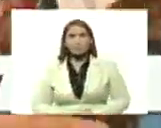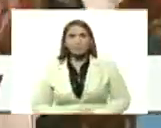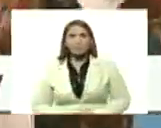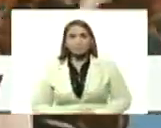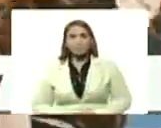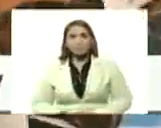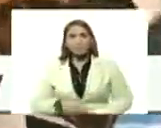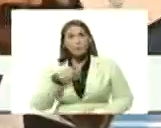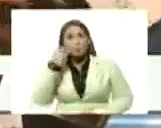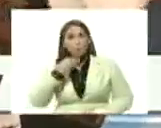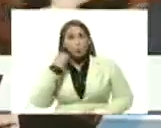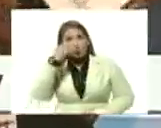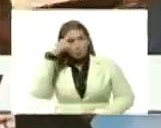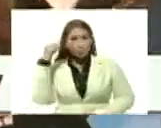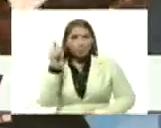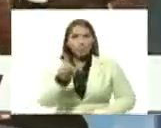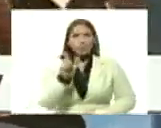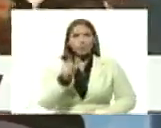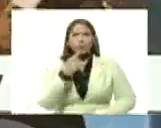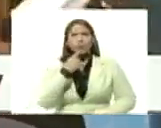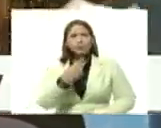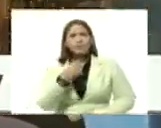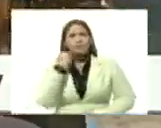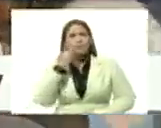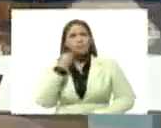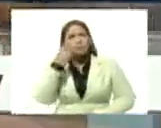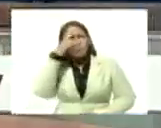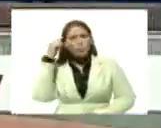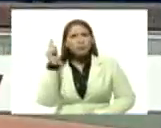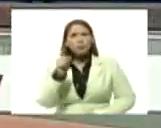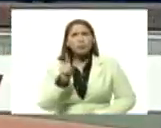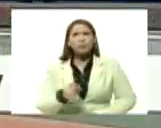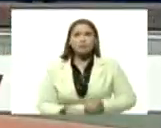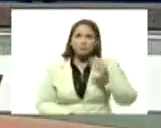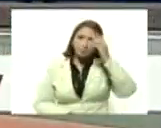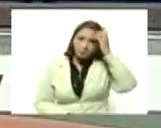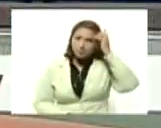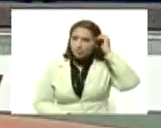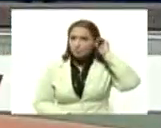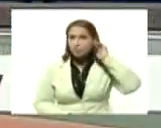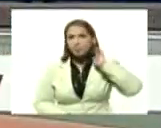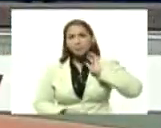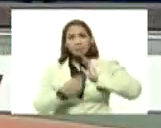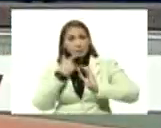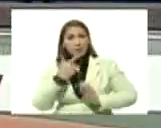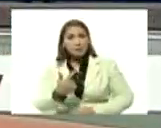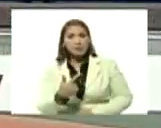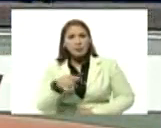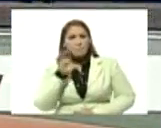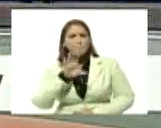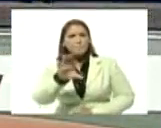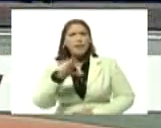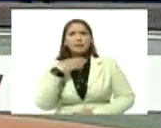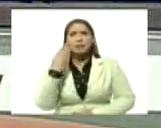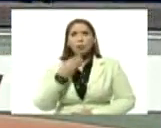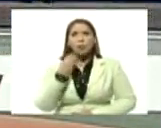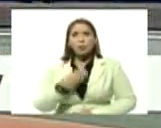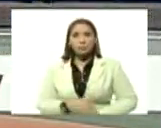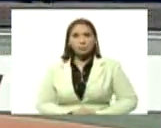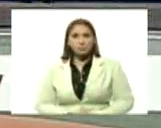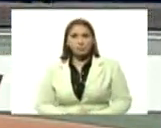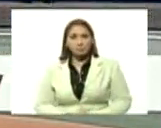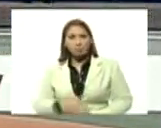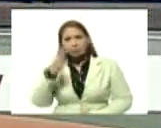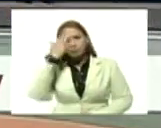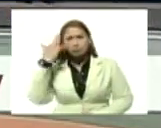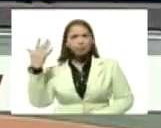JPSV. Decir JPSV es decir patria joven. Es decir sueños